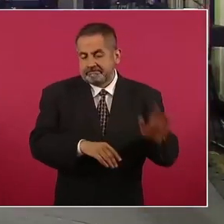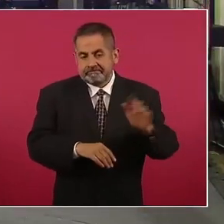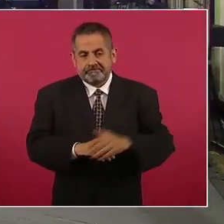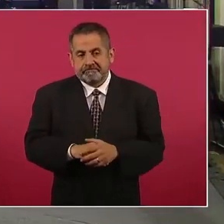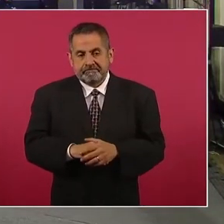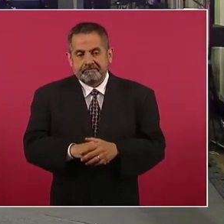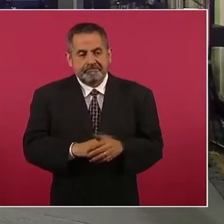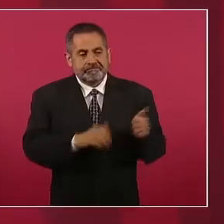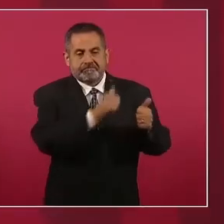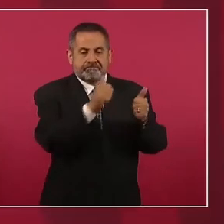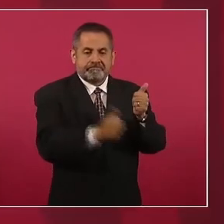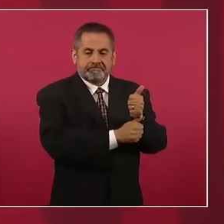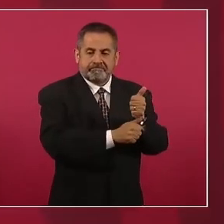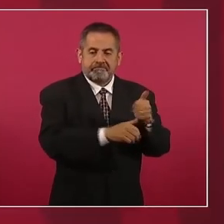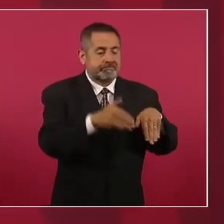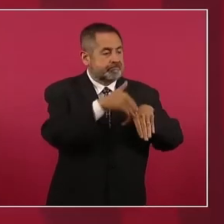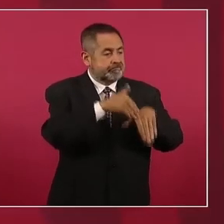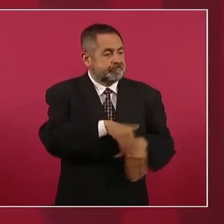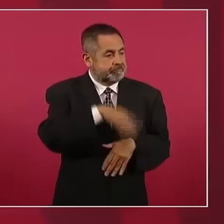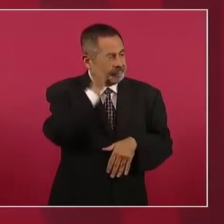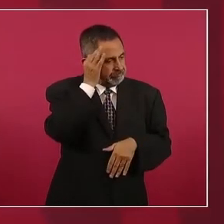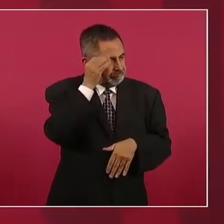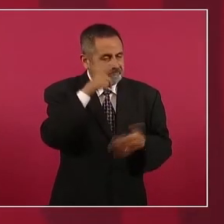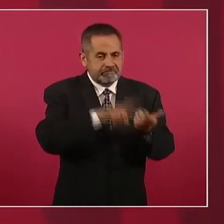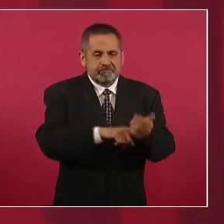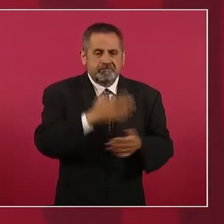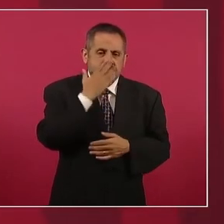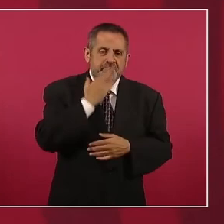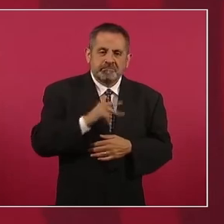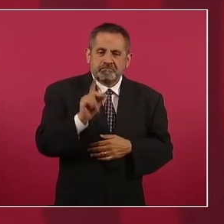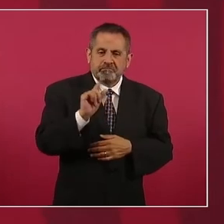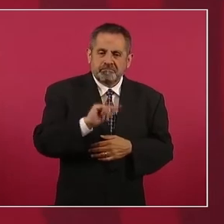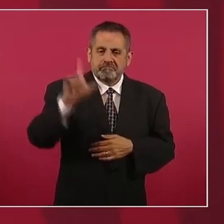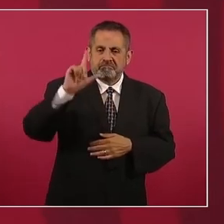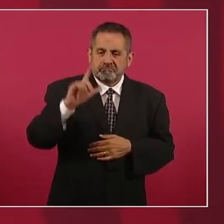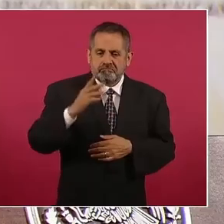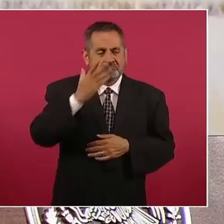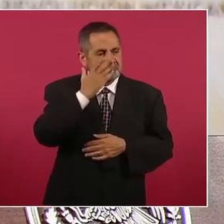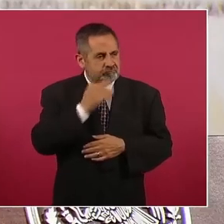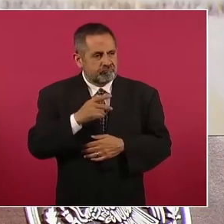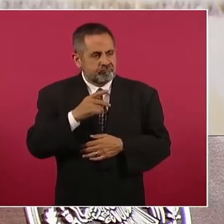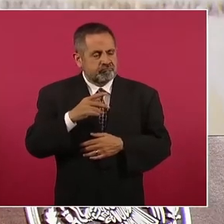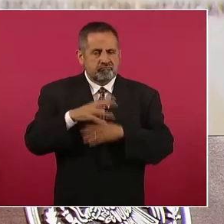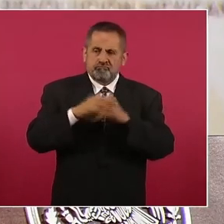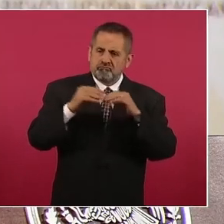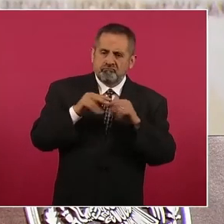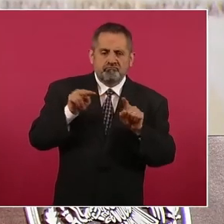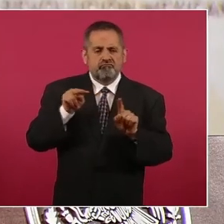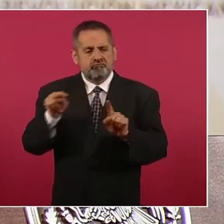del conservadurismo, sin profesionalismo, sin objetividad,